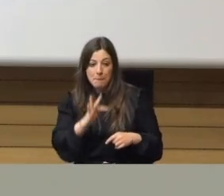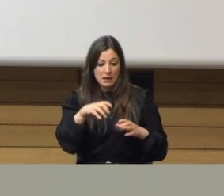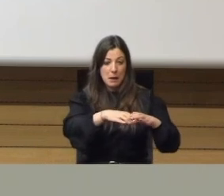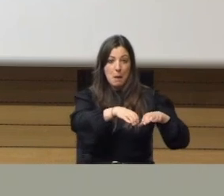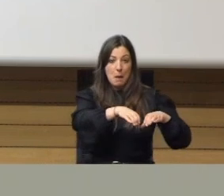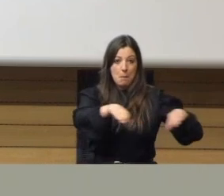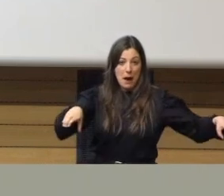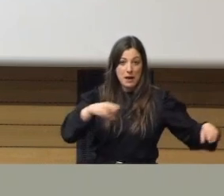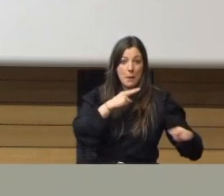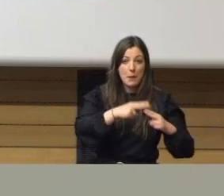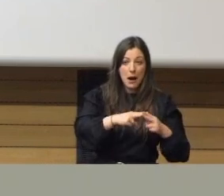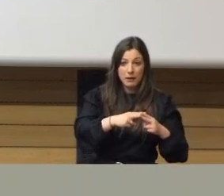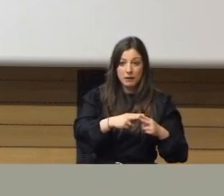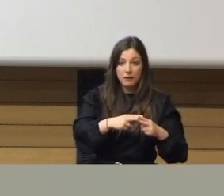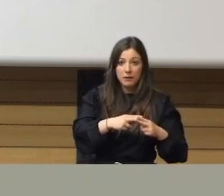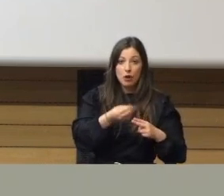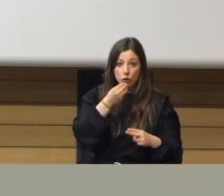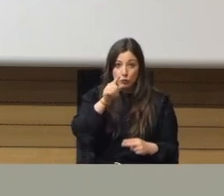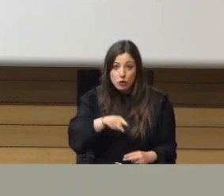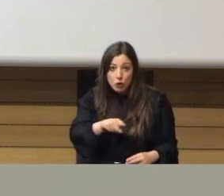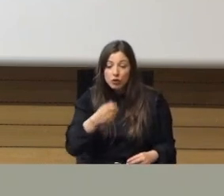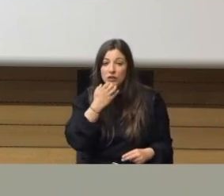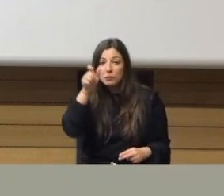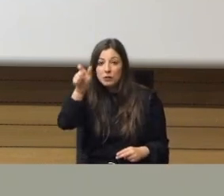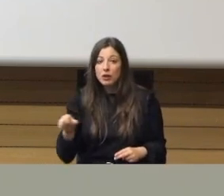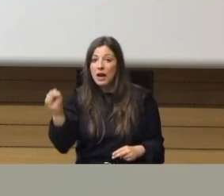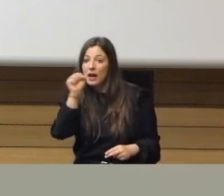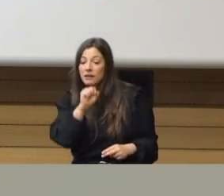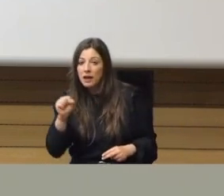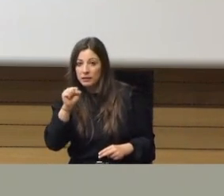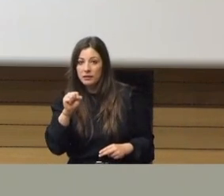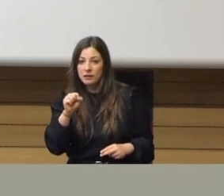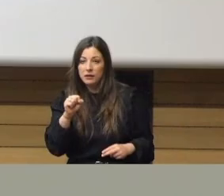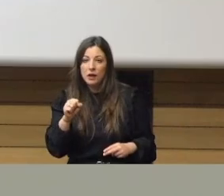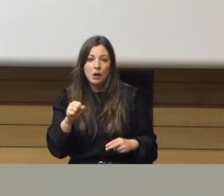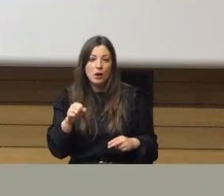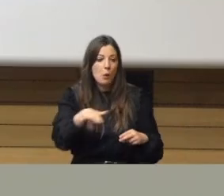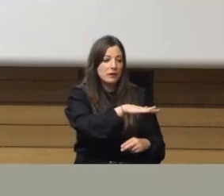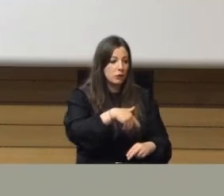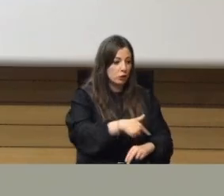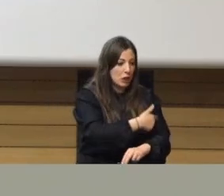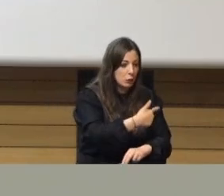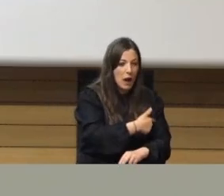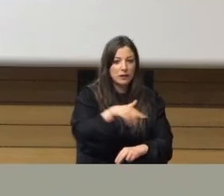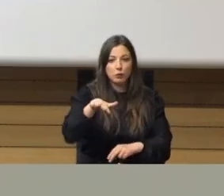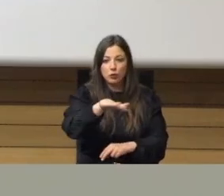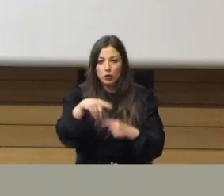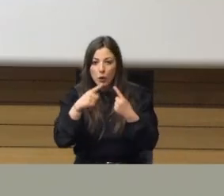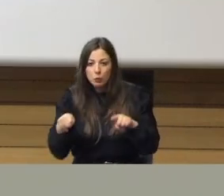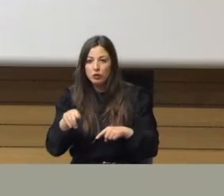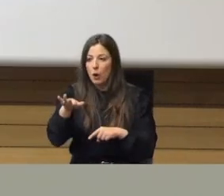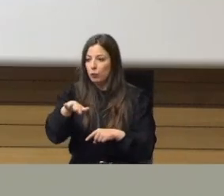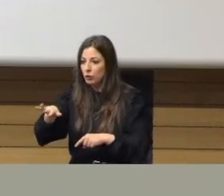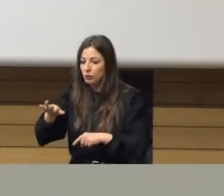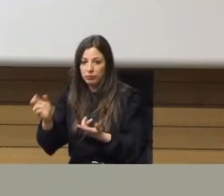es? Pero si yo pongo un cantante, una barra, un sitio de tatuajes, un sitio de música, un sitio de no sé qué, un sitio de no sé cuánto, el